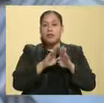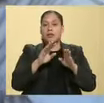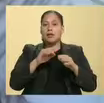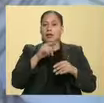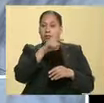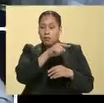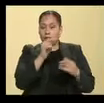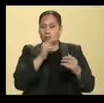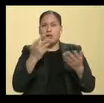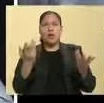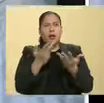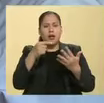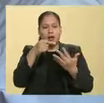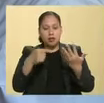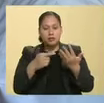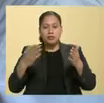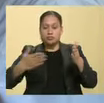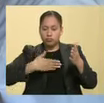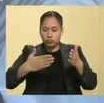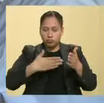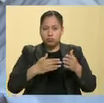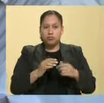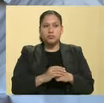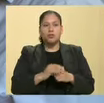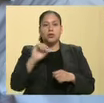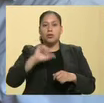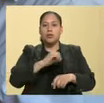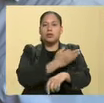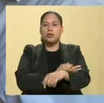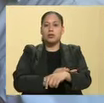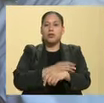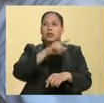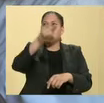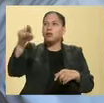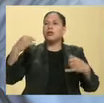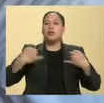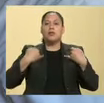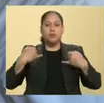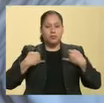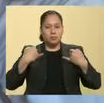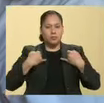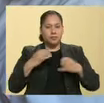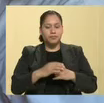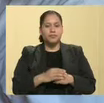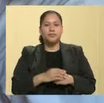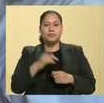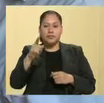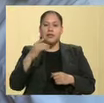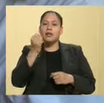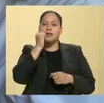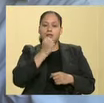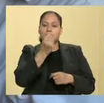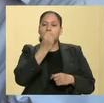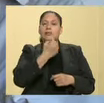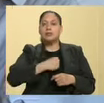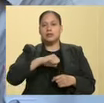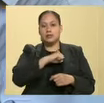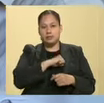usted hace. Esta tarde que nuestra juventud trate de comer algo